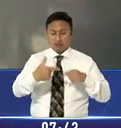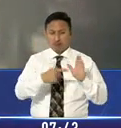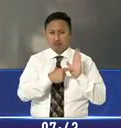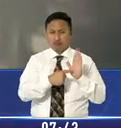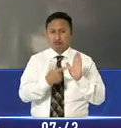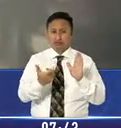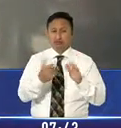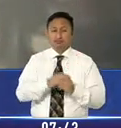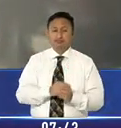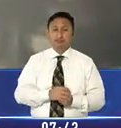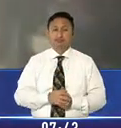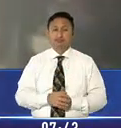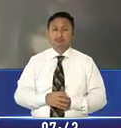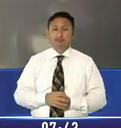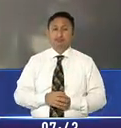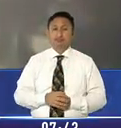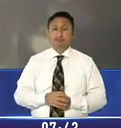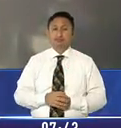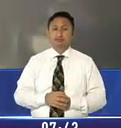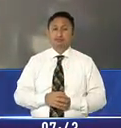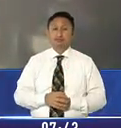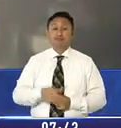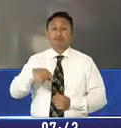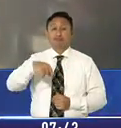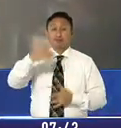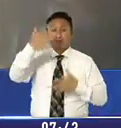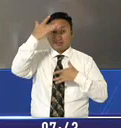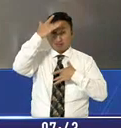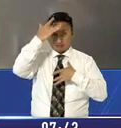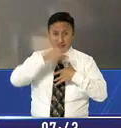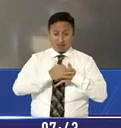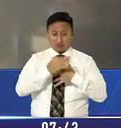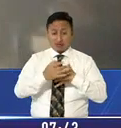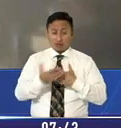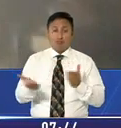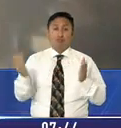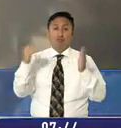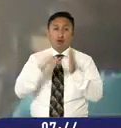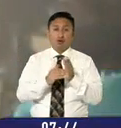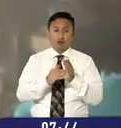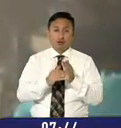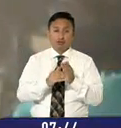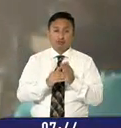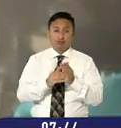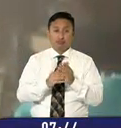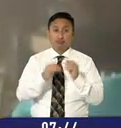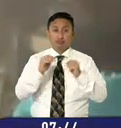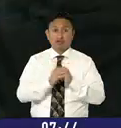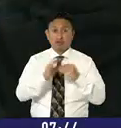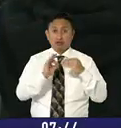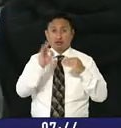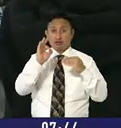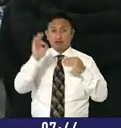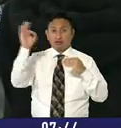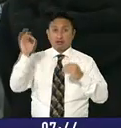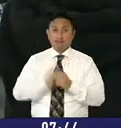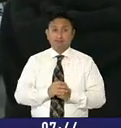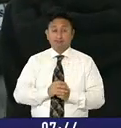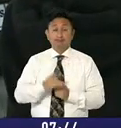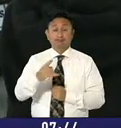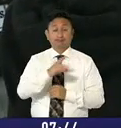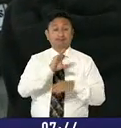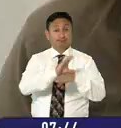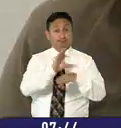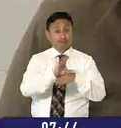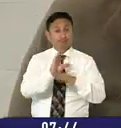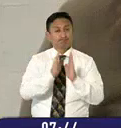que la situación de la pandemia pues está nuevamente en carácter de ascenso. La recomendación del caso, no